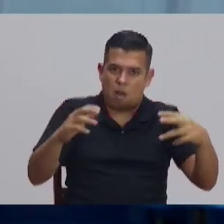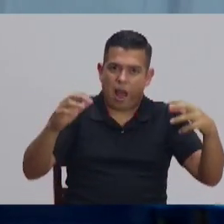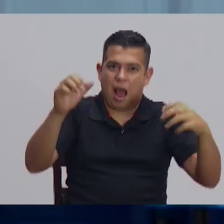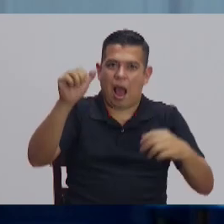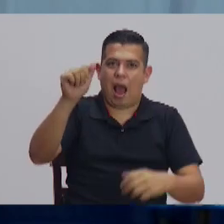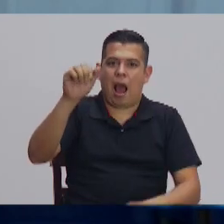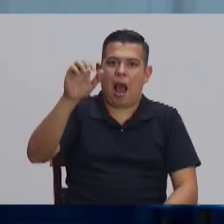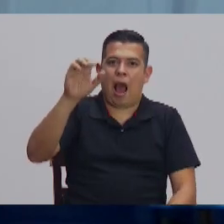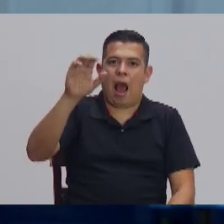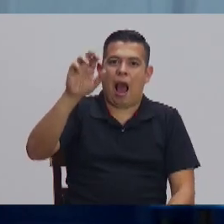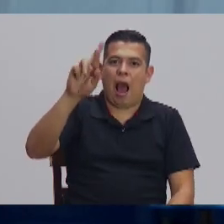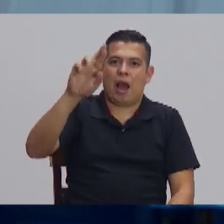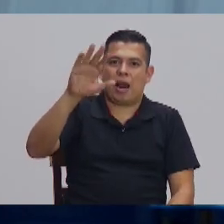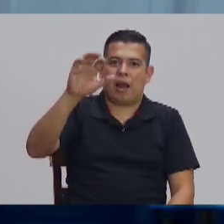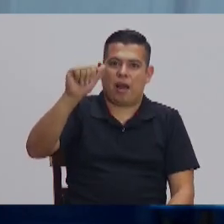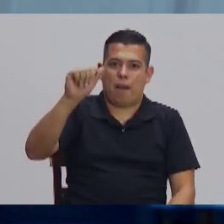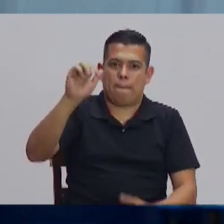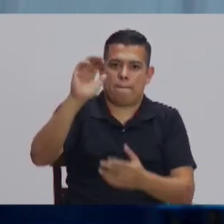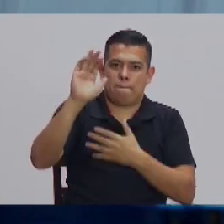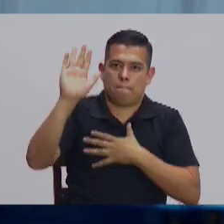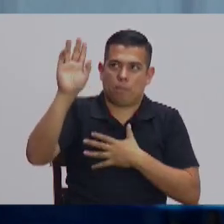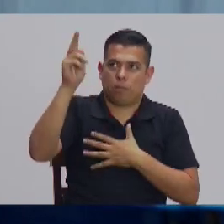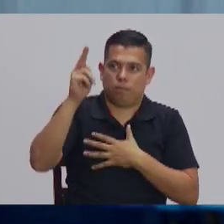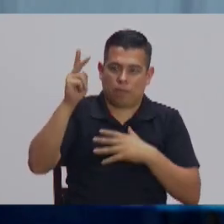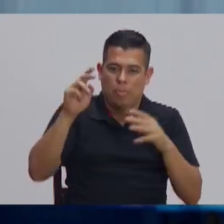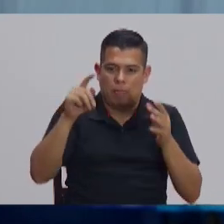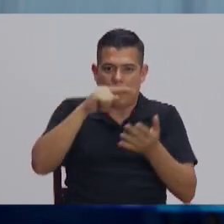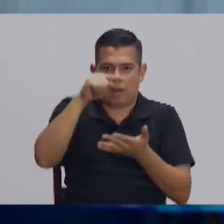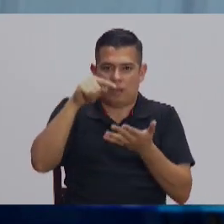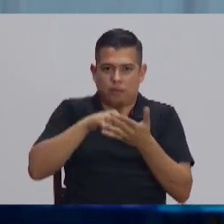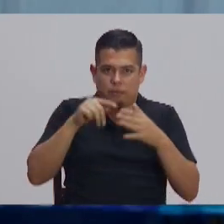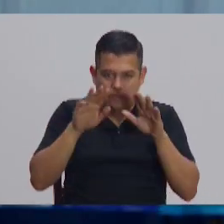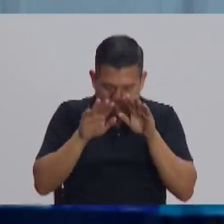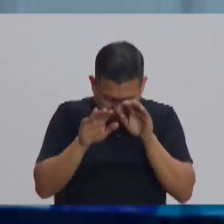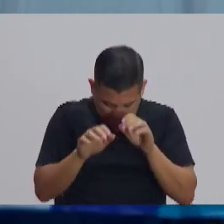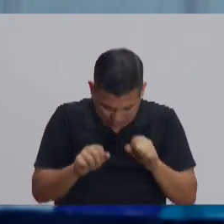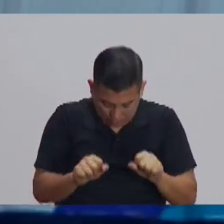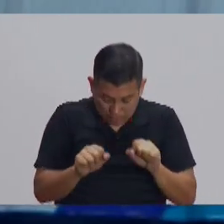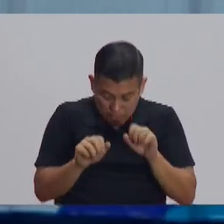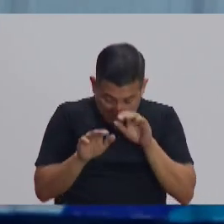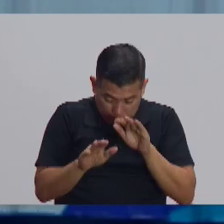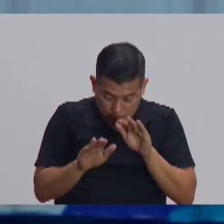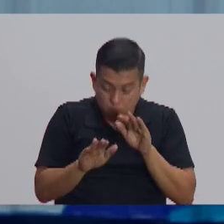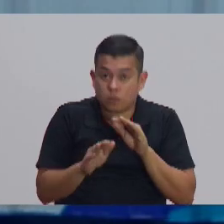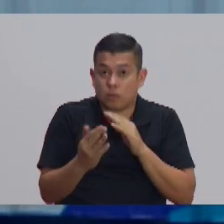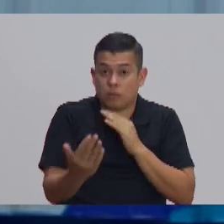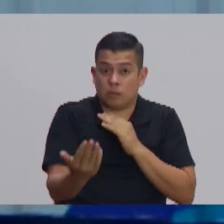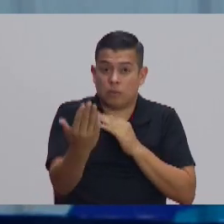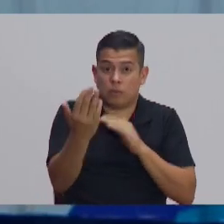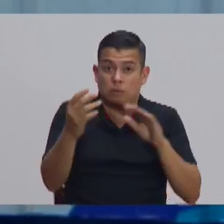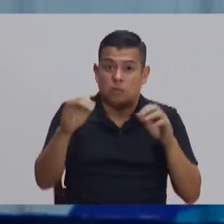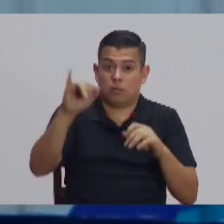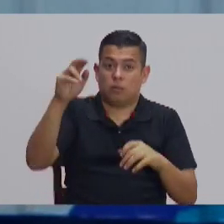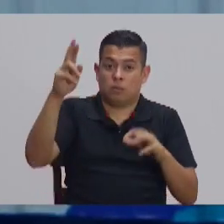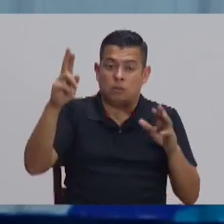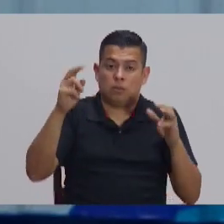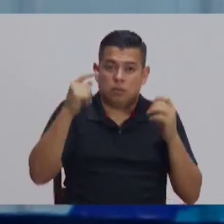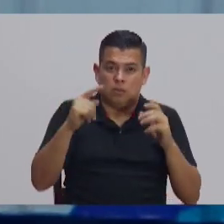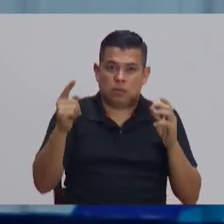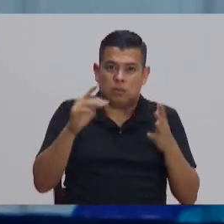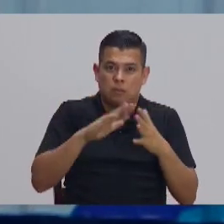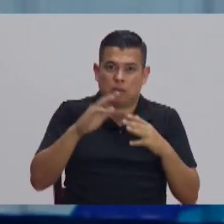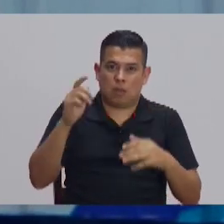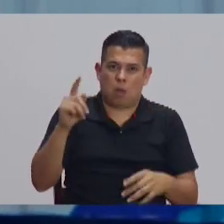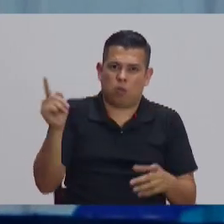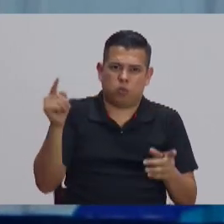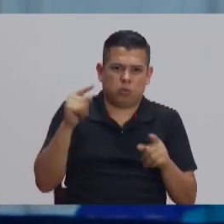dios el arca del pacto en medio del pueblo dice ese rostro de secuestro sobre su rostro delante del arca de jehová hasta